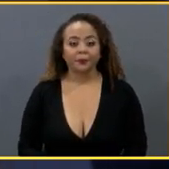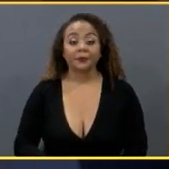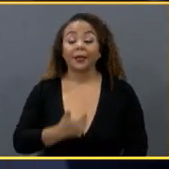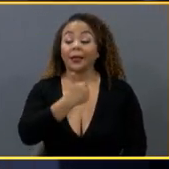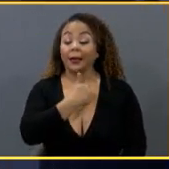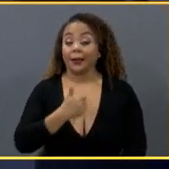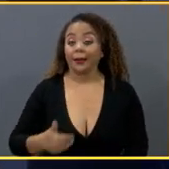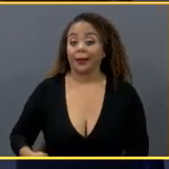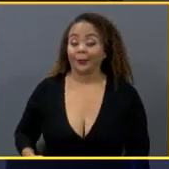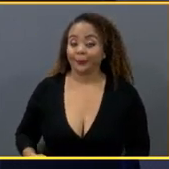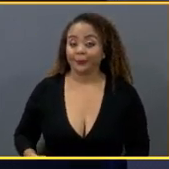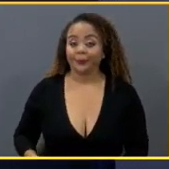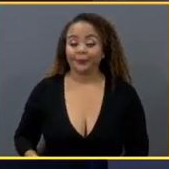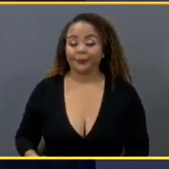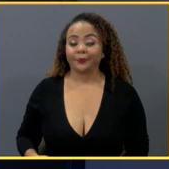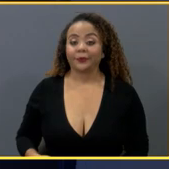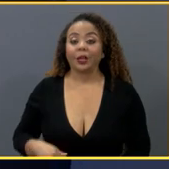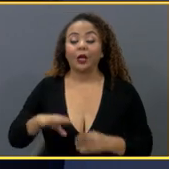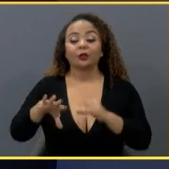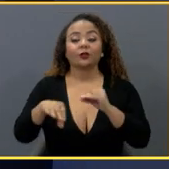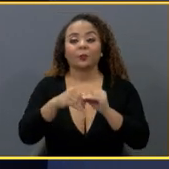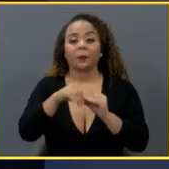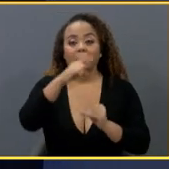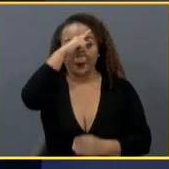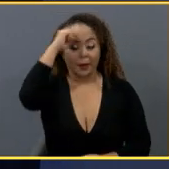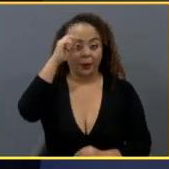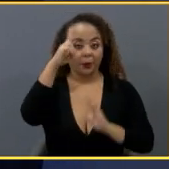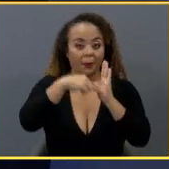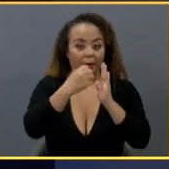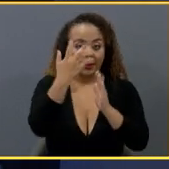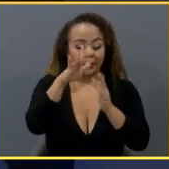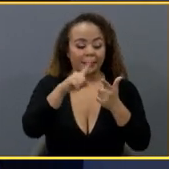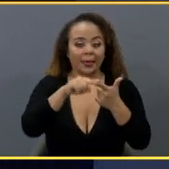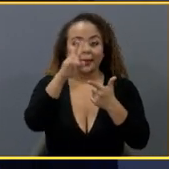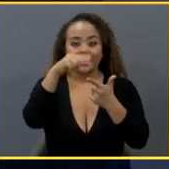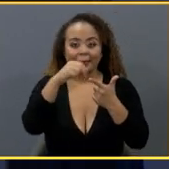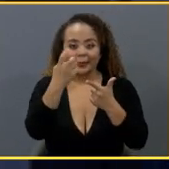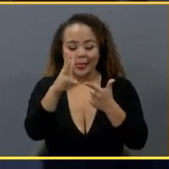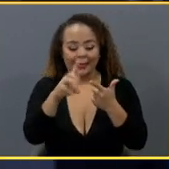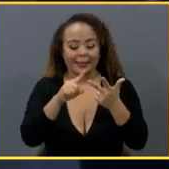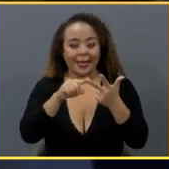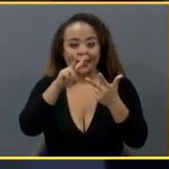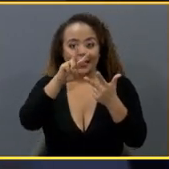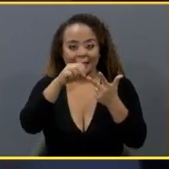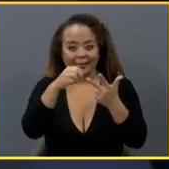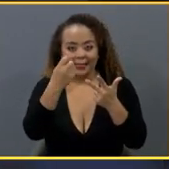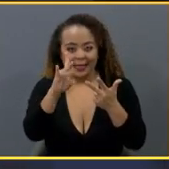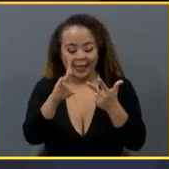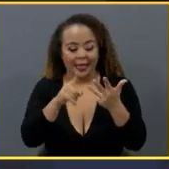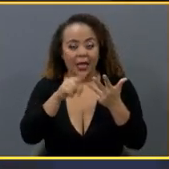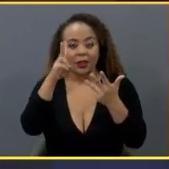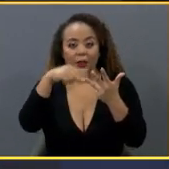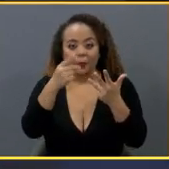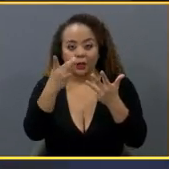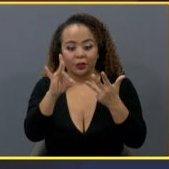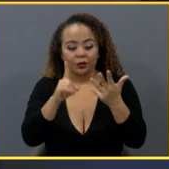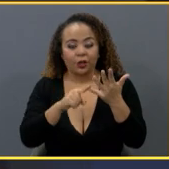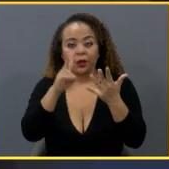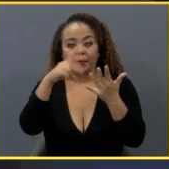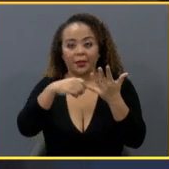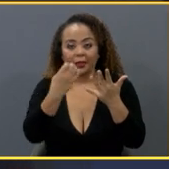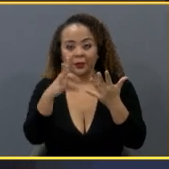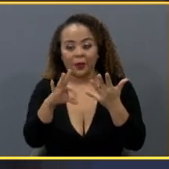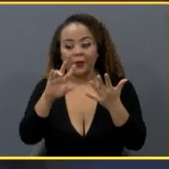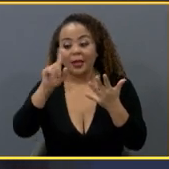Herediano suma verano 2015, verano 16, verano 17, apertura 18, apertura 19,